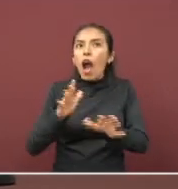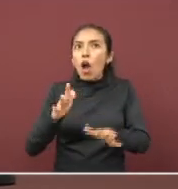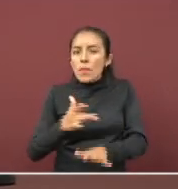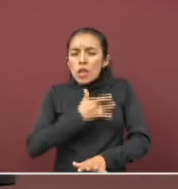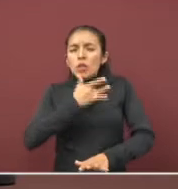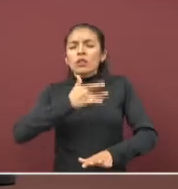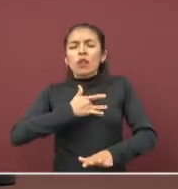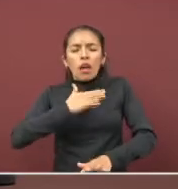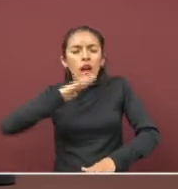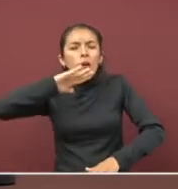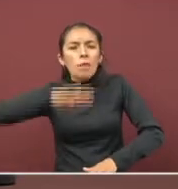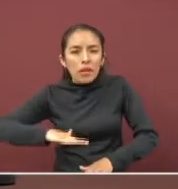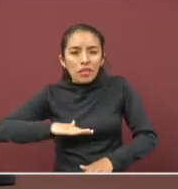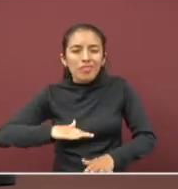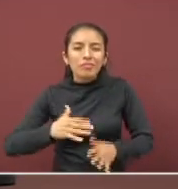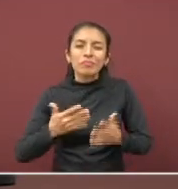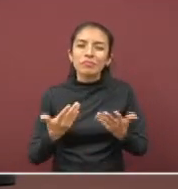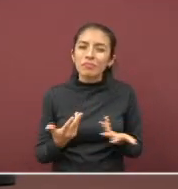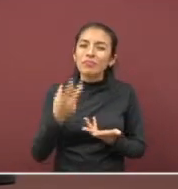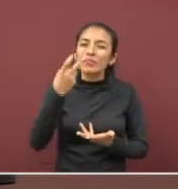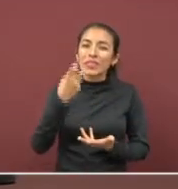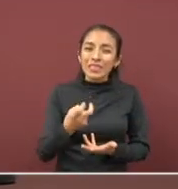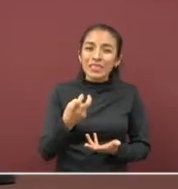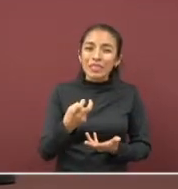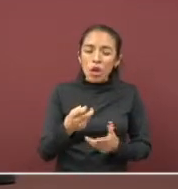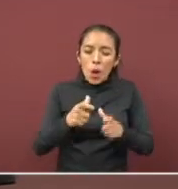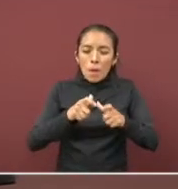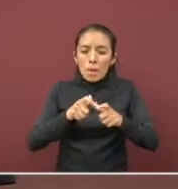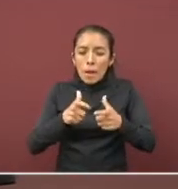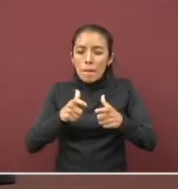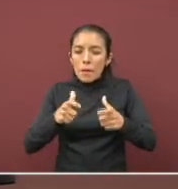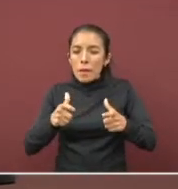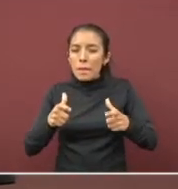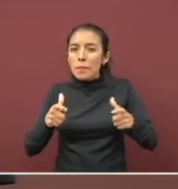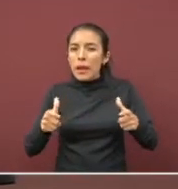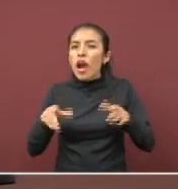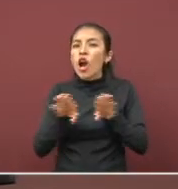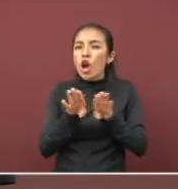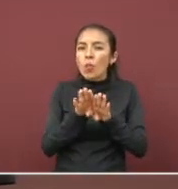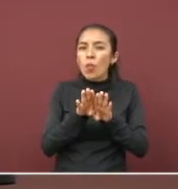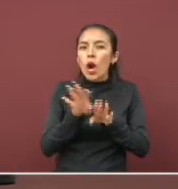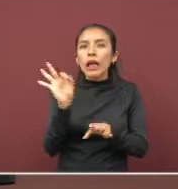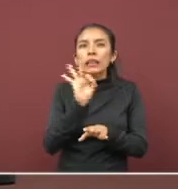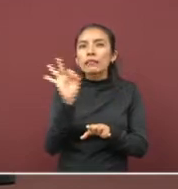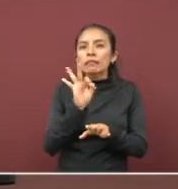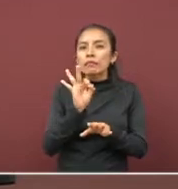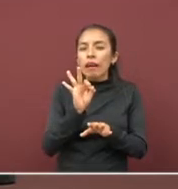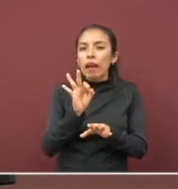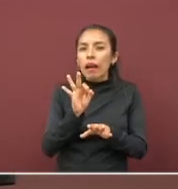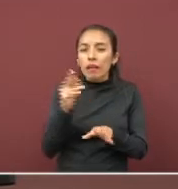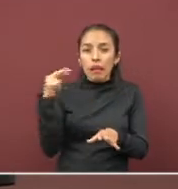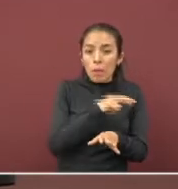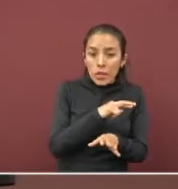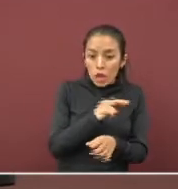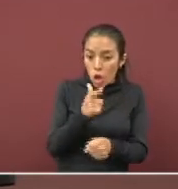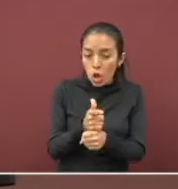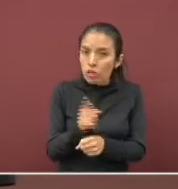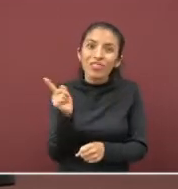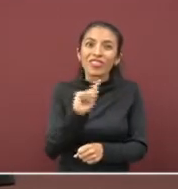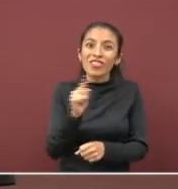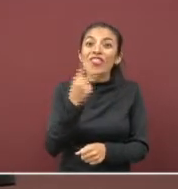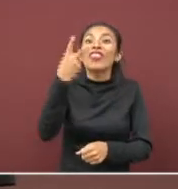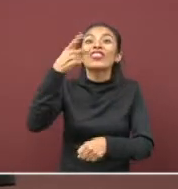impacto en el aumento de los casos se comienzan a ver a las dos a las dos semanas próximamente